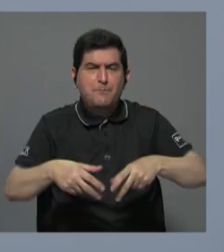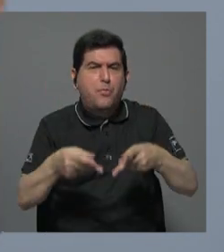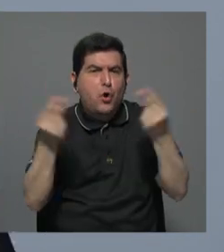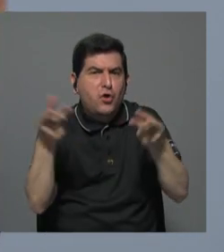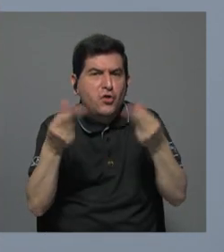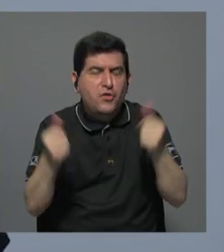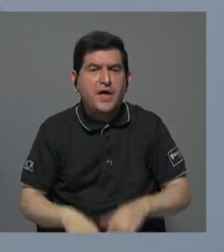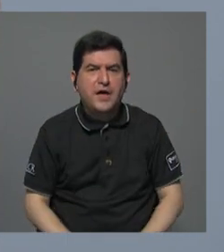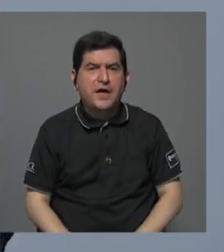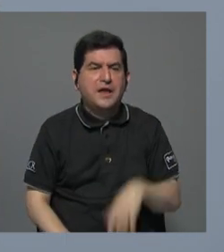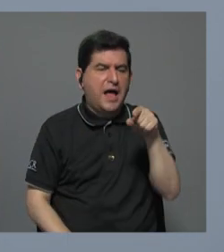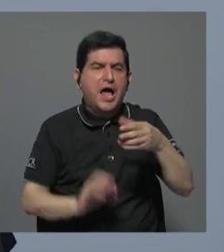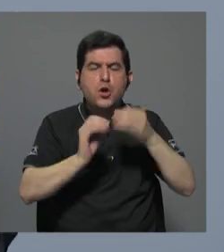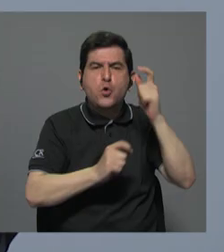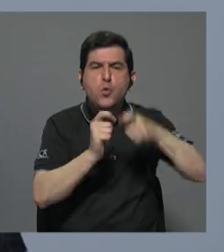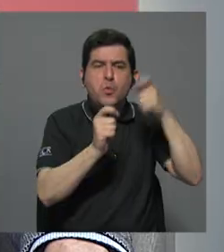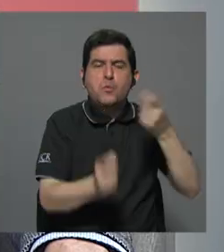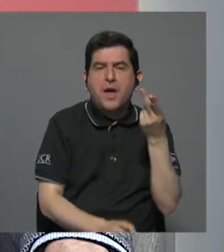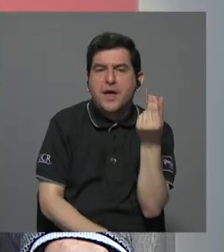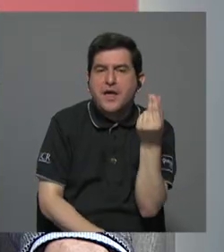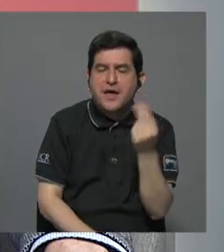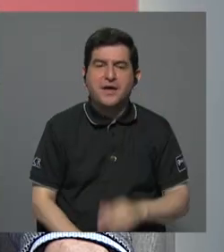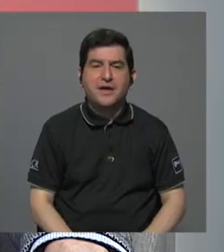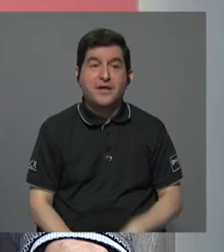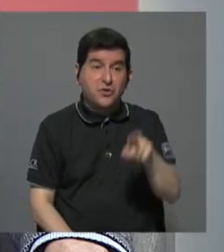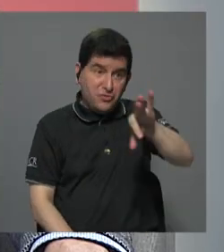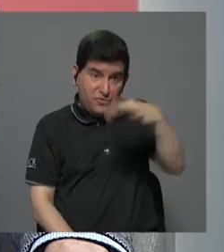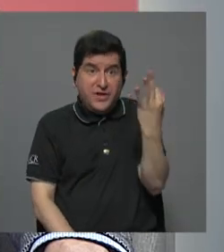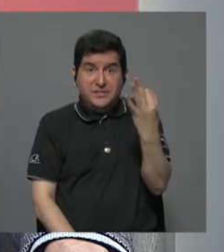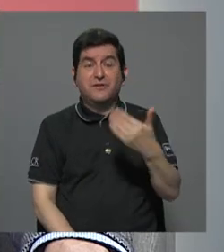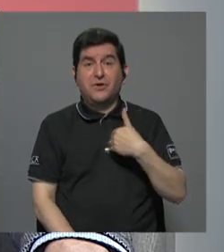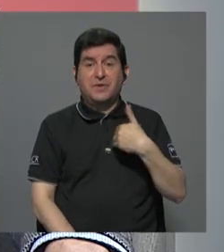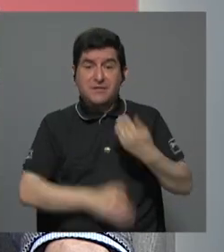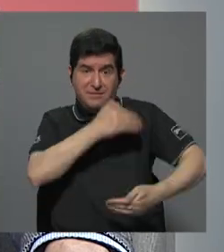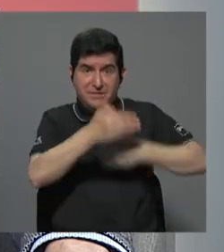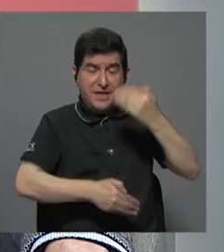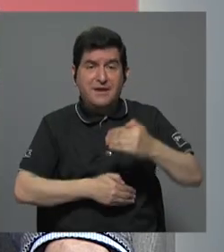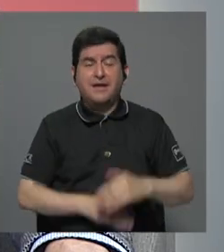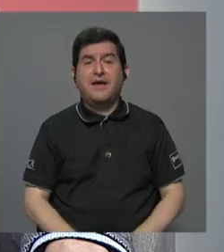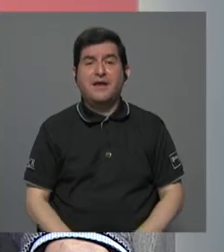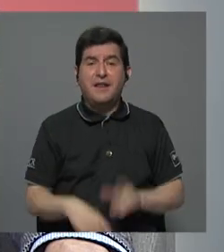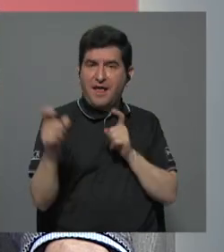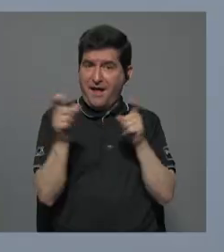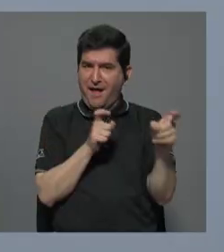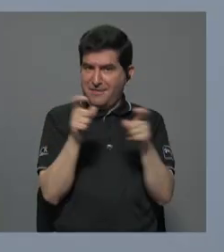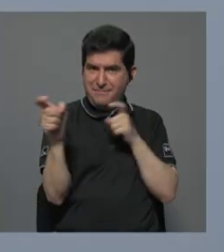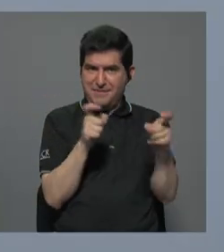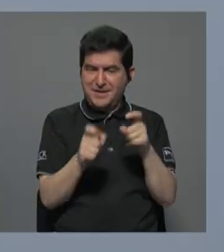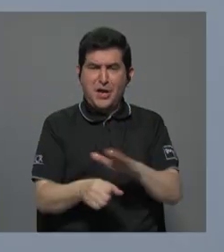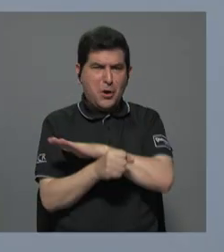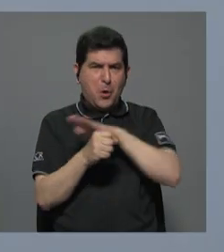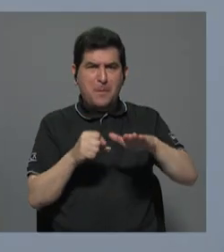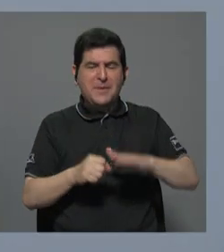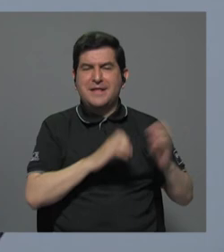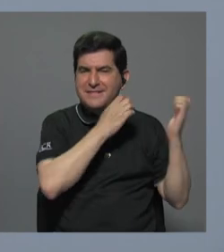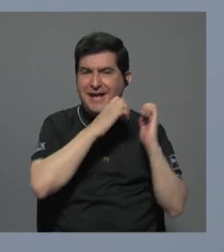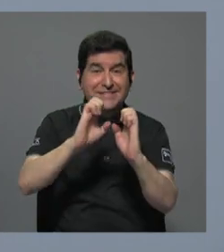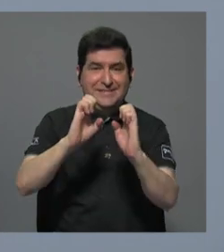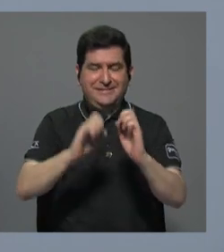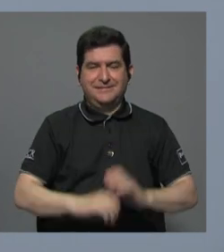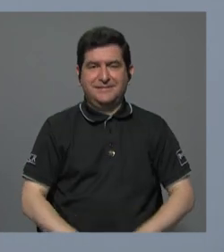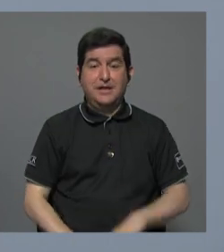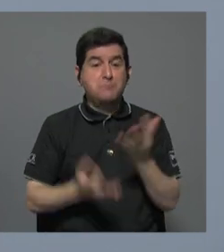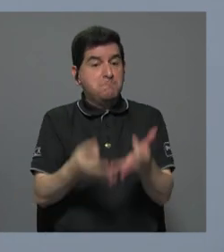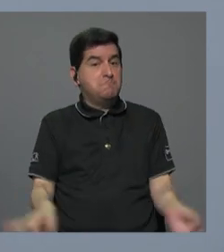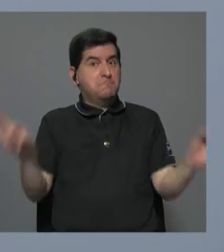x oye cantidad de dinero entonces así ahí viene un proceso de gestión administrativa totalmente estratégica y